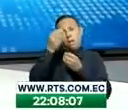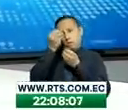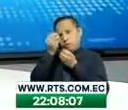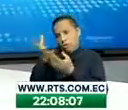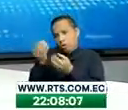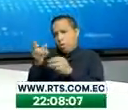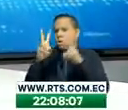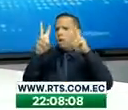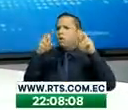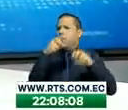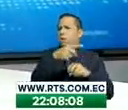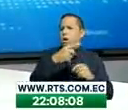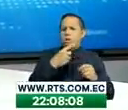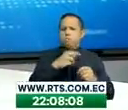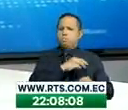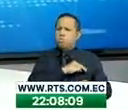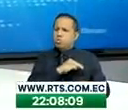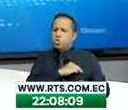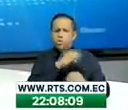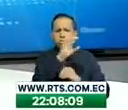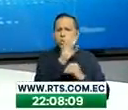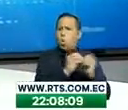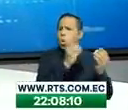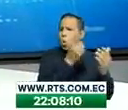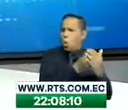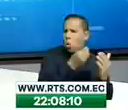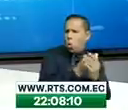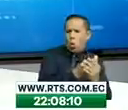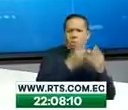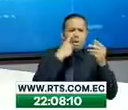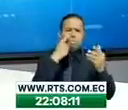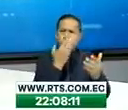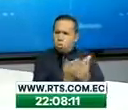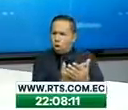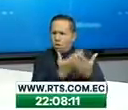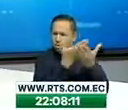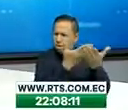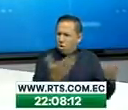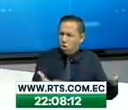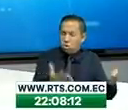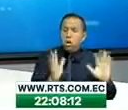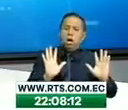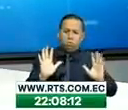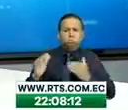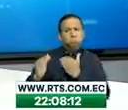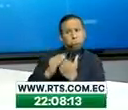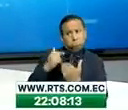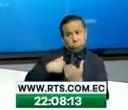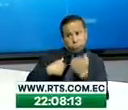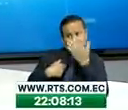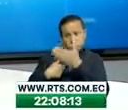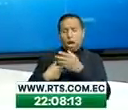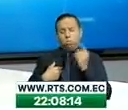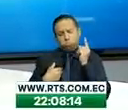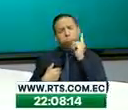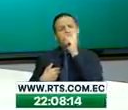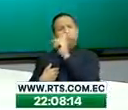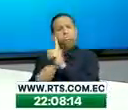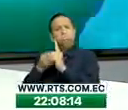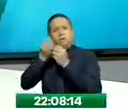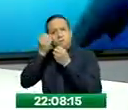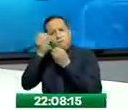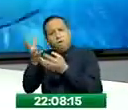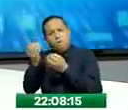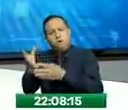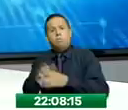en la adquisición de pruebas pcr para kobe 19 que realizó la secretaria la secretaria metropolitana de salud decenas de